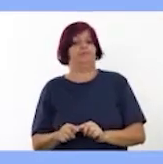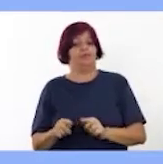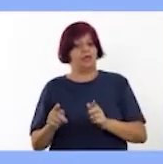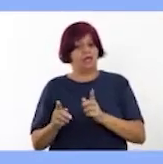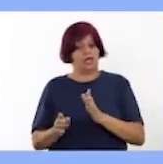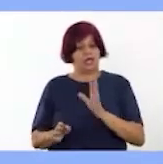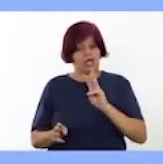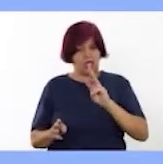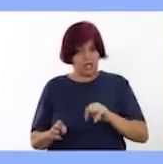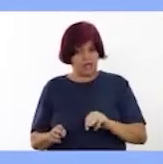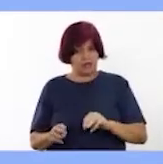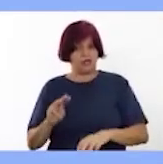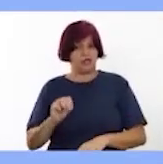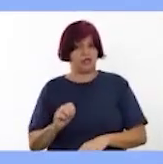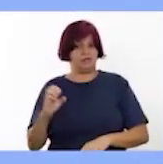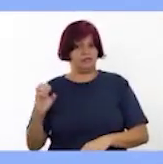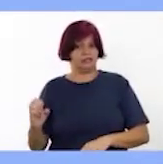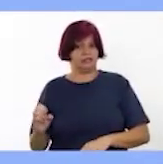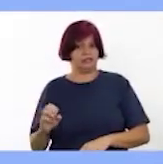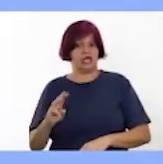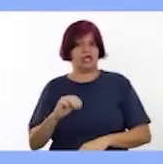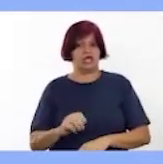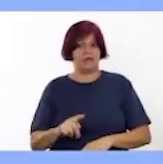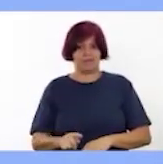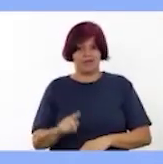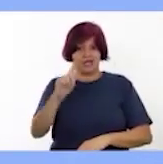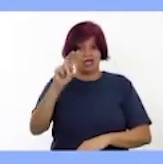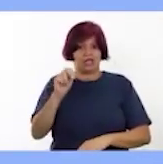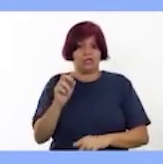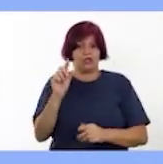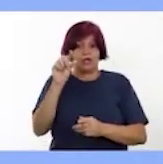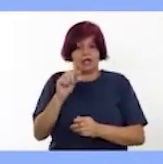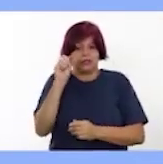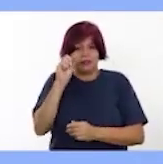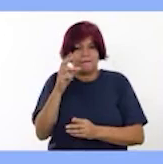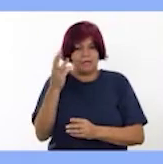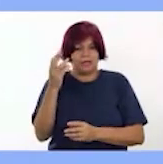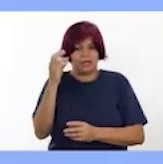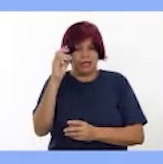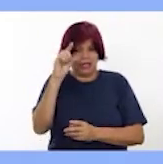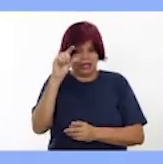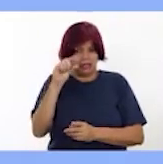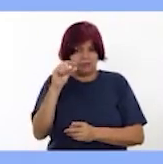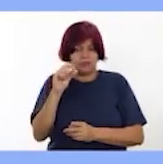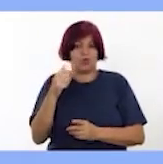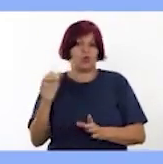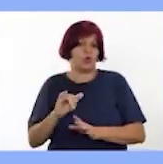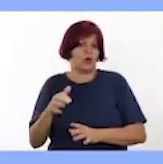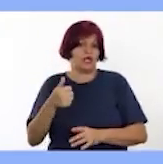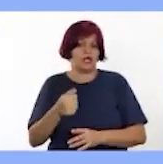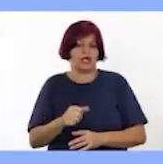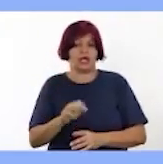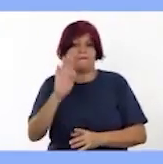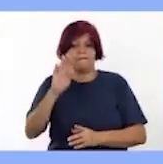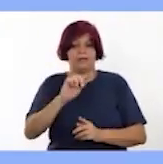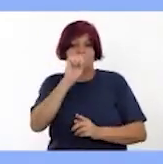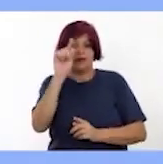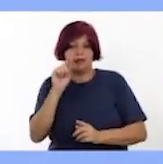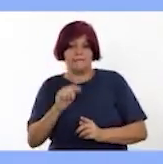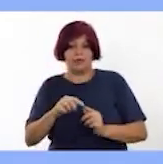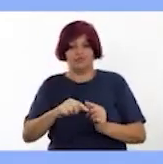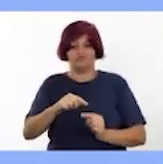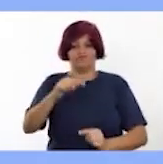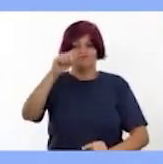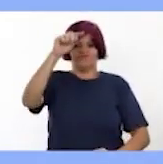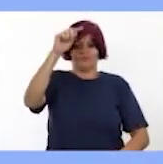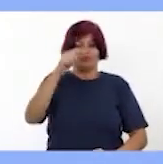MC, BC y MN con una letra minúscula, al igual que AB, que es la incógnita que me están pidiendo, o sea, la altura